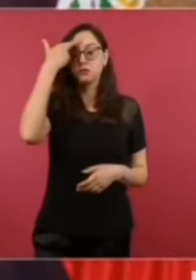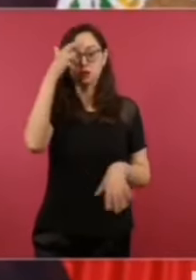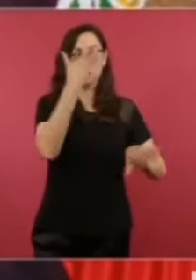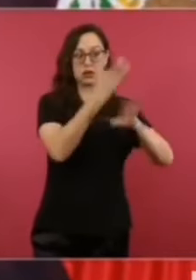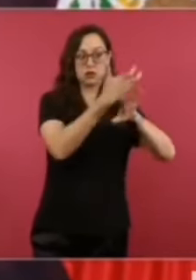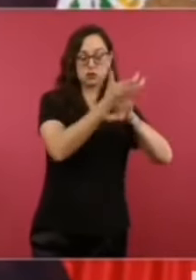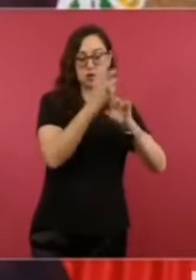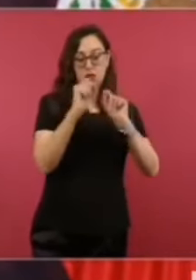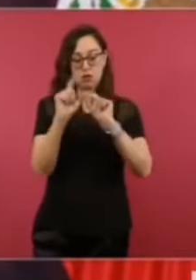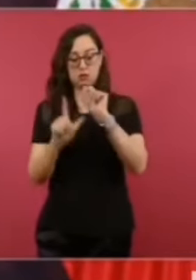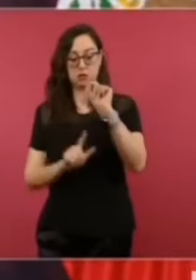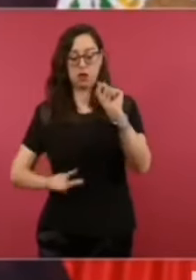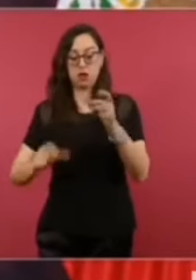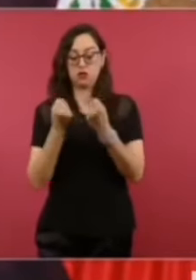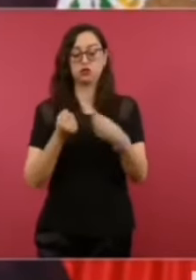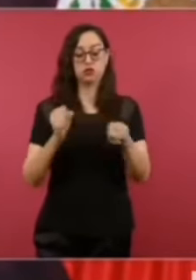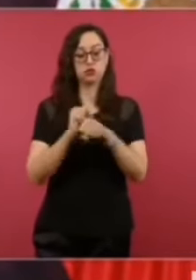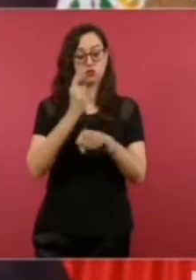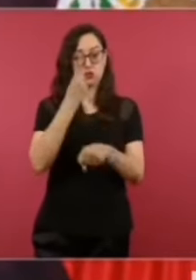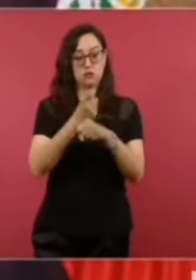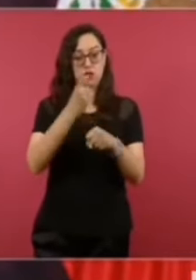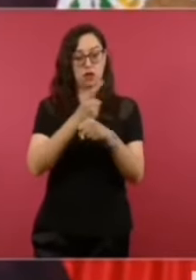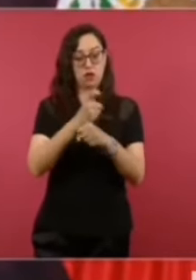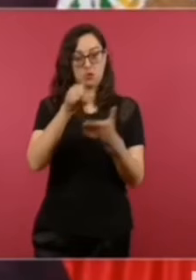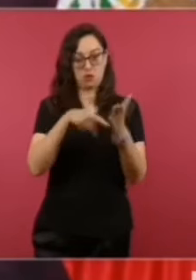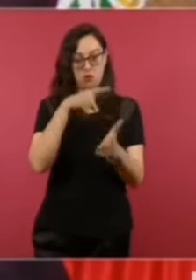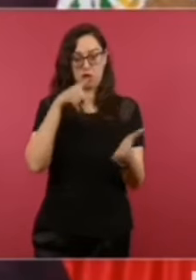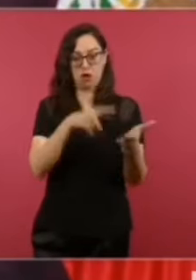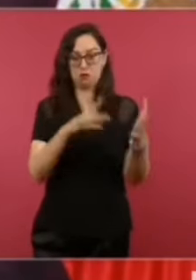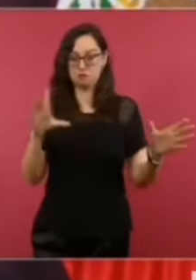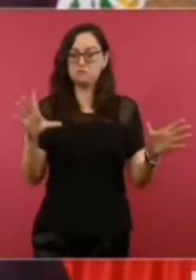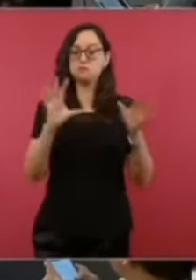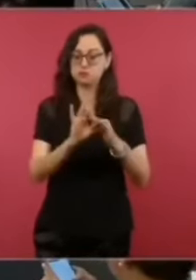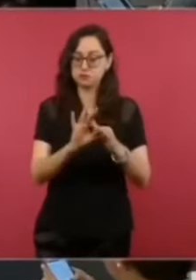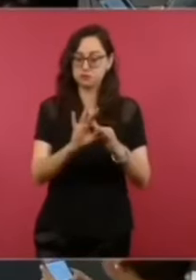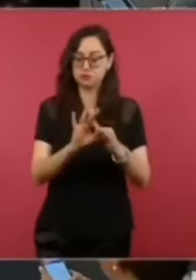comercial de Estados Unidos.